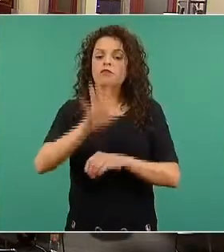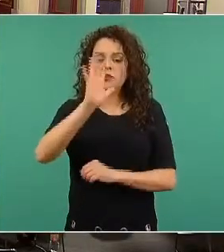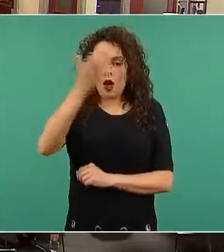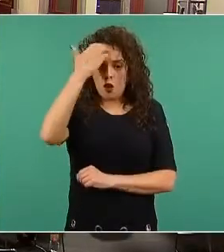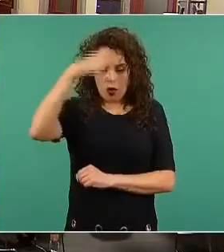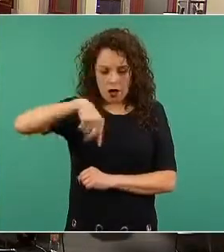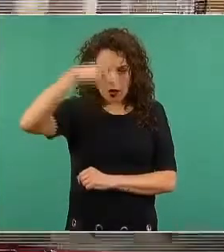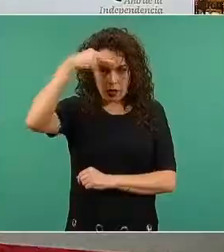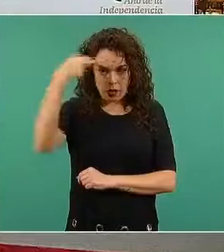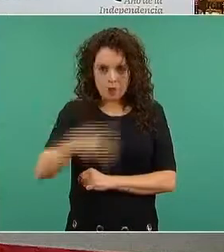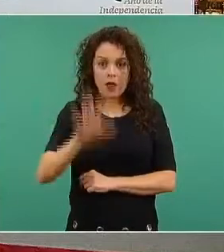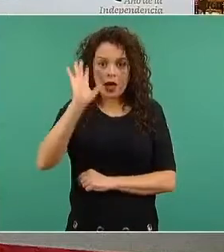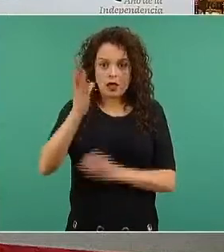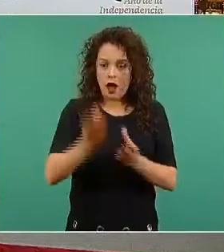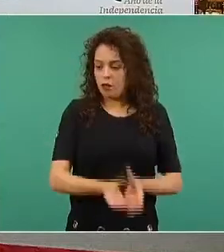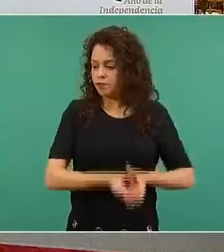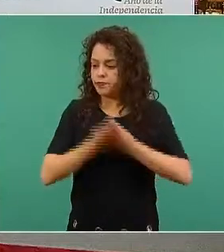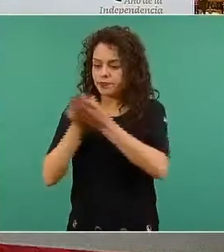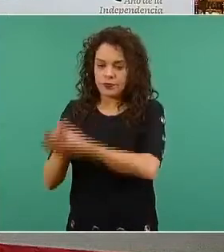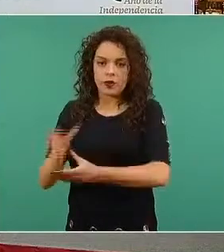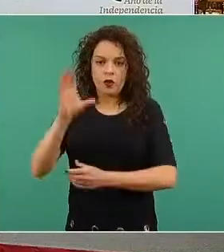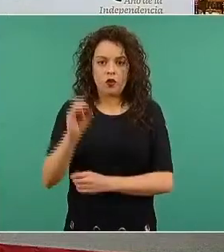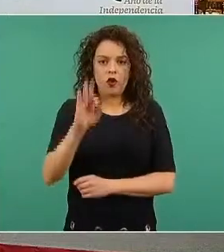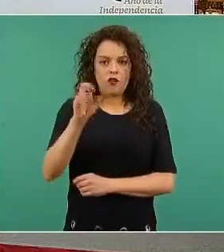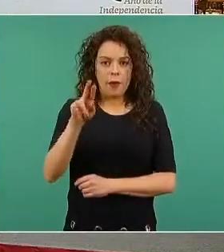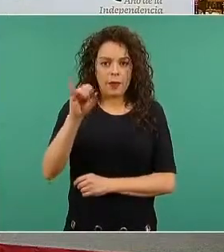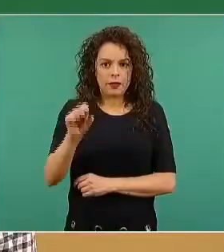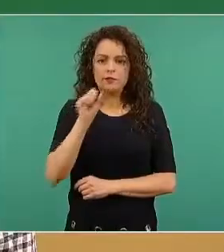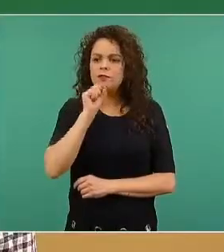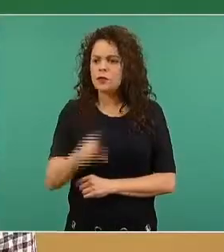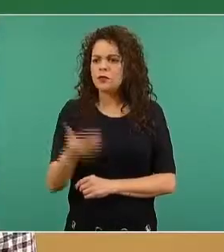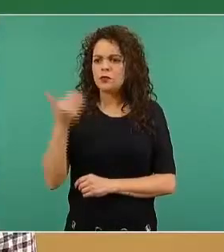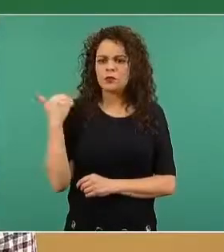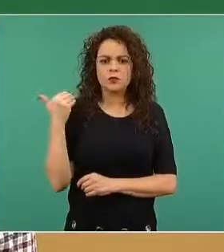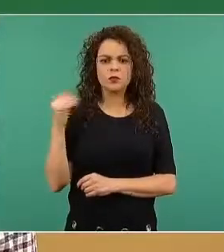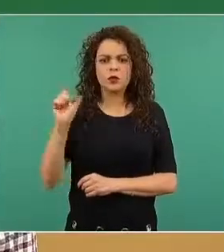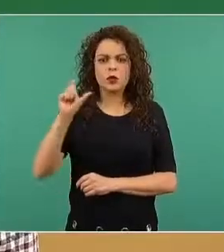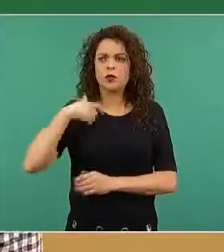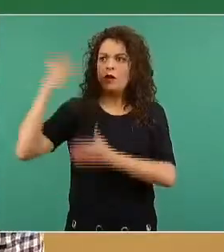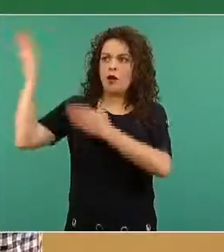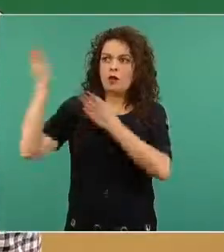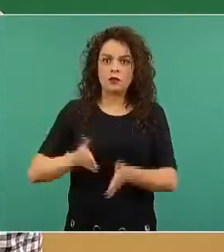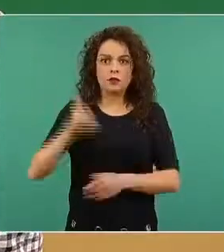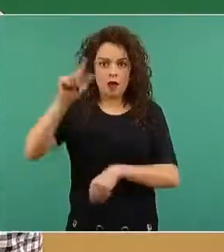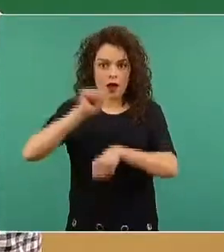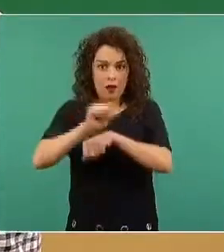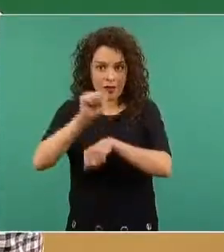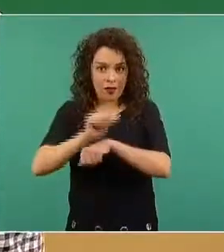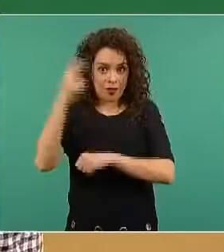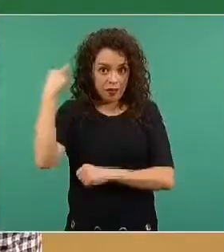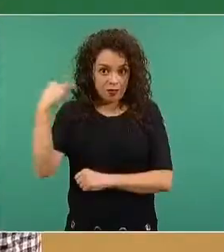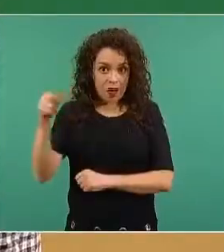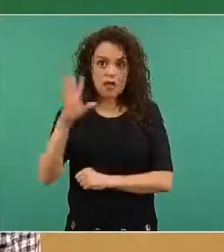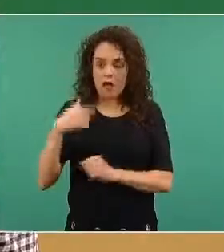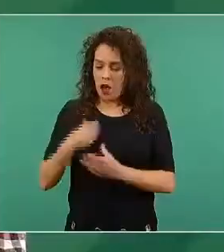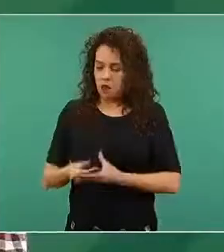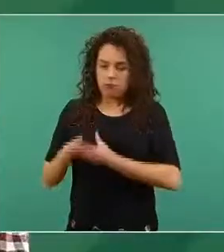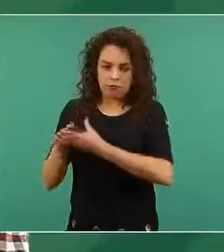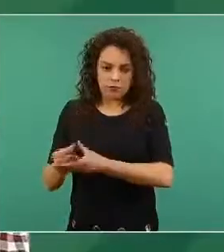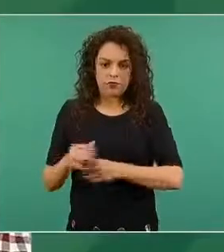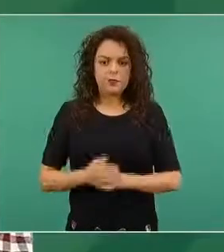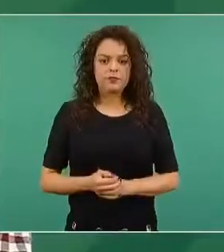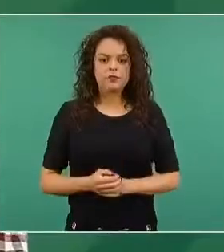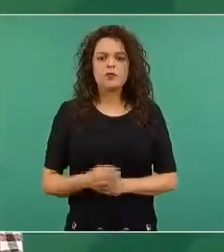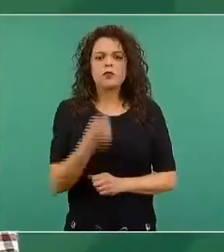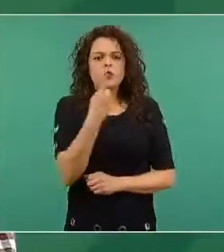está ya en manos de COFEPRIS desde el propio fin de semana cuando regresé del viaje de Argentina, y solamente